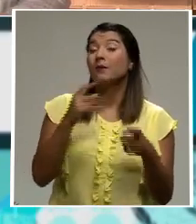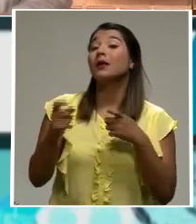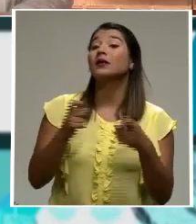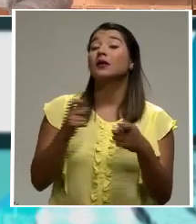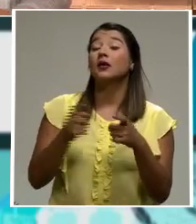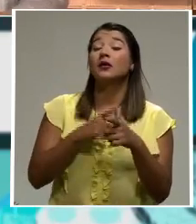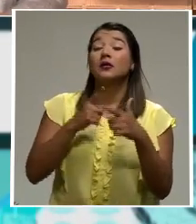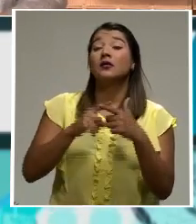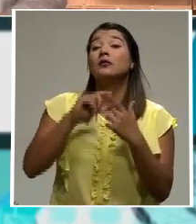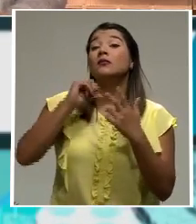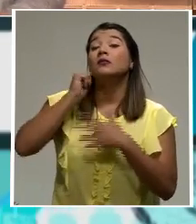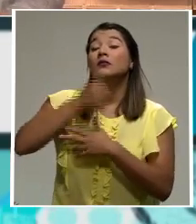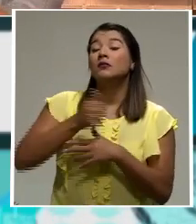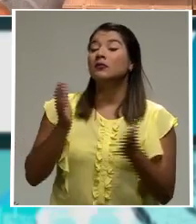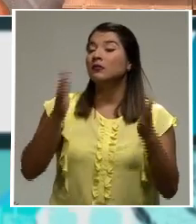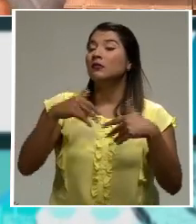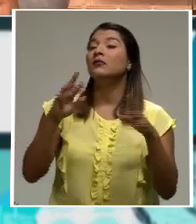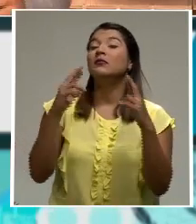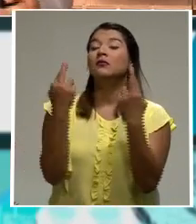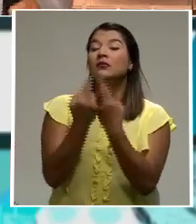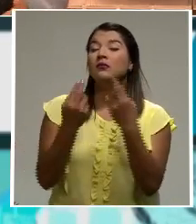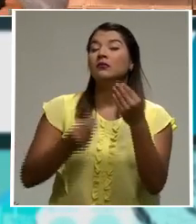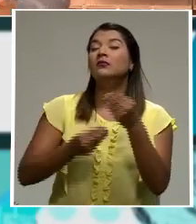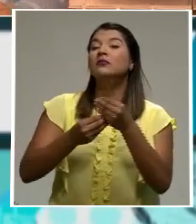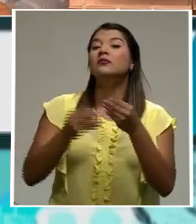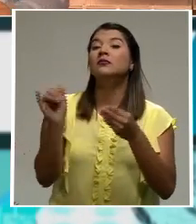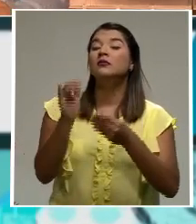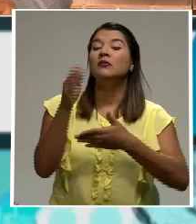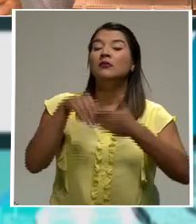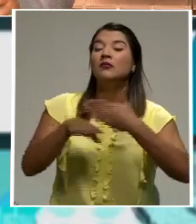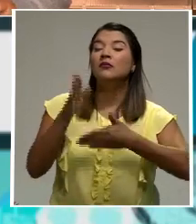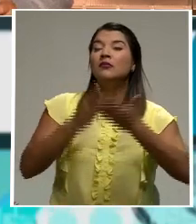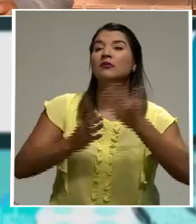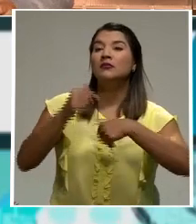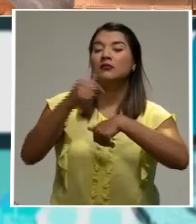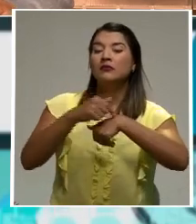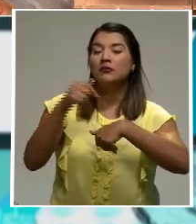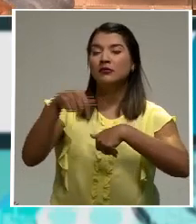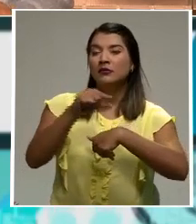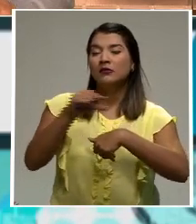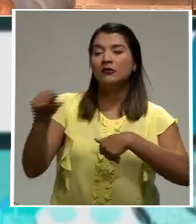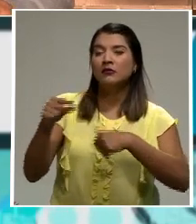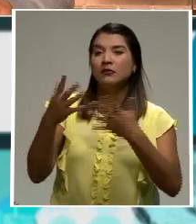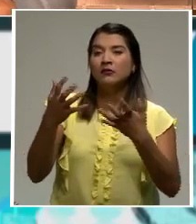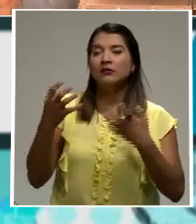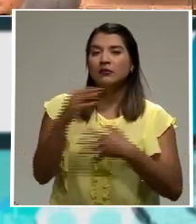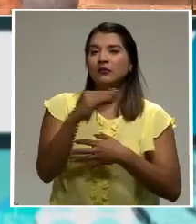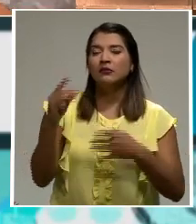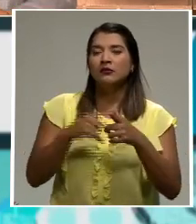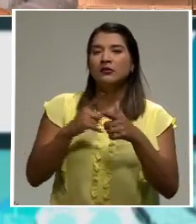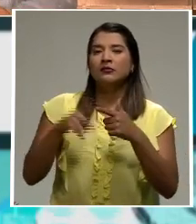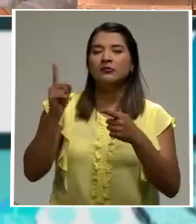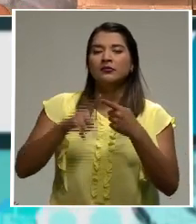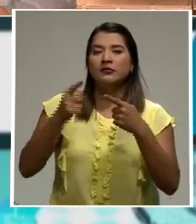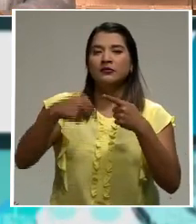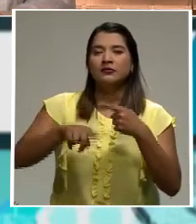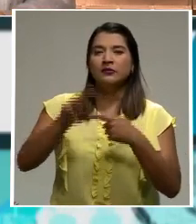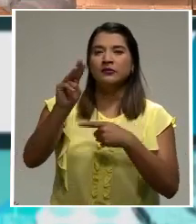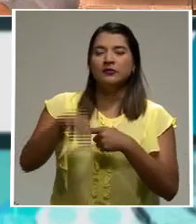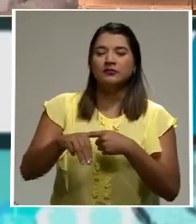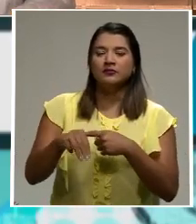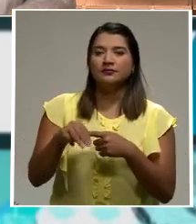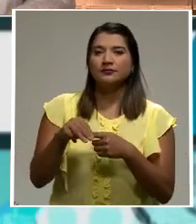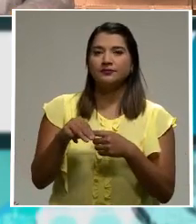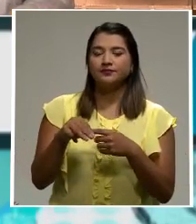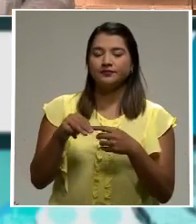a haber pues una sesión extraordinaria como en algún momento de la semana se tenía previsto, y será hasta el próximo martes que se